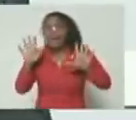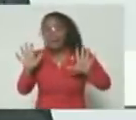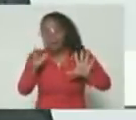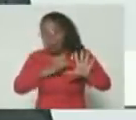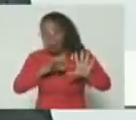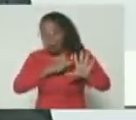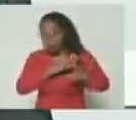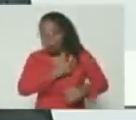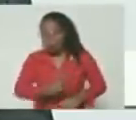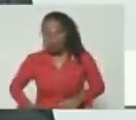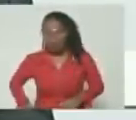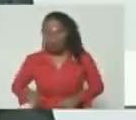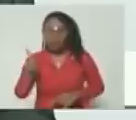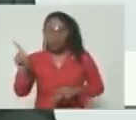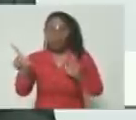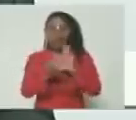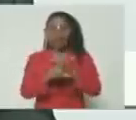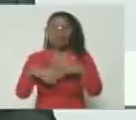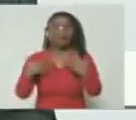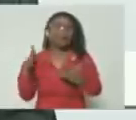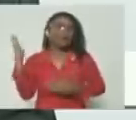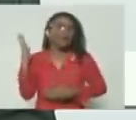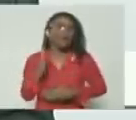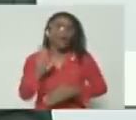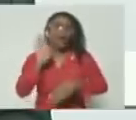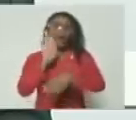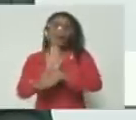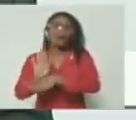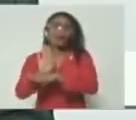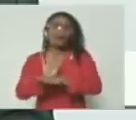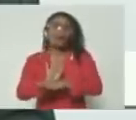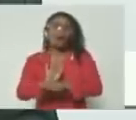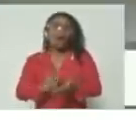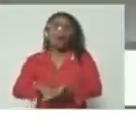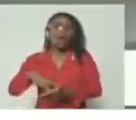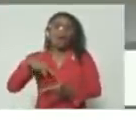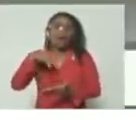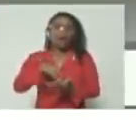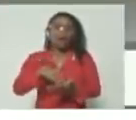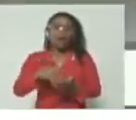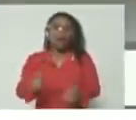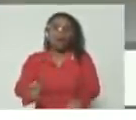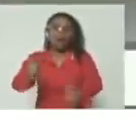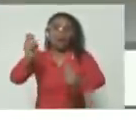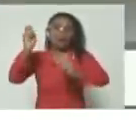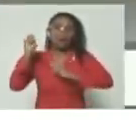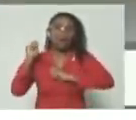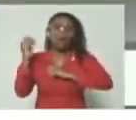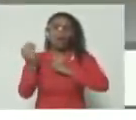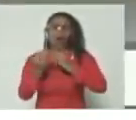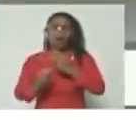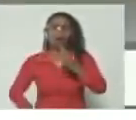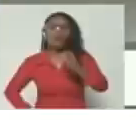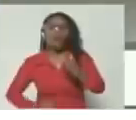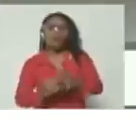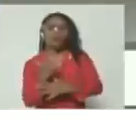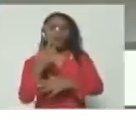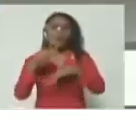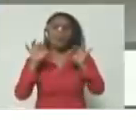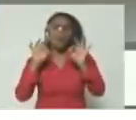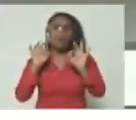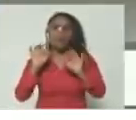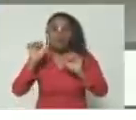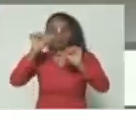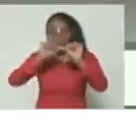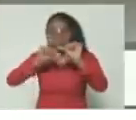presidente, una ley que viene a proteger, a levantar, a asumir con un fondo especial que ha sido